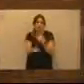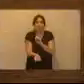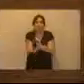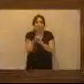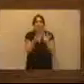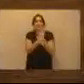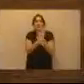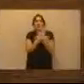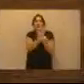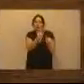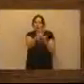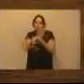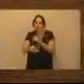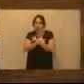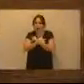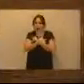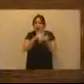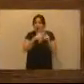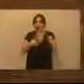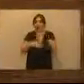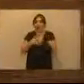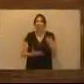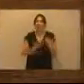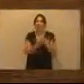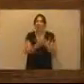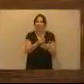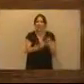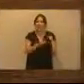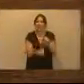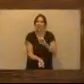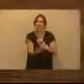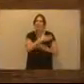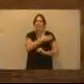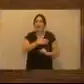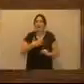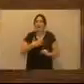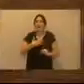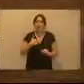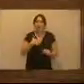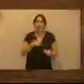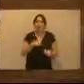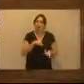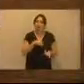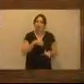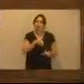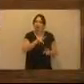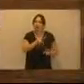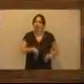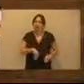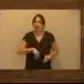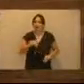existen. Asturias puede pedir la creación de la especialidad, recojo el guante, apunto el